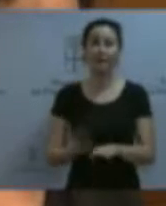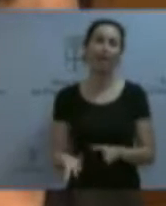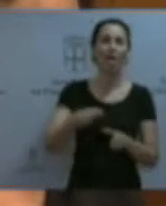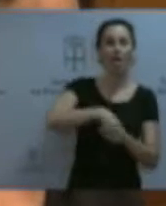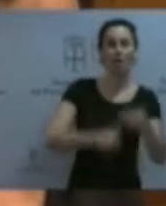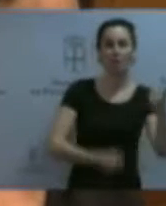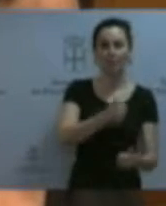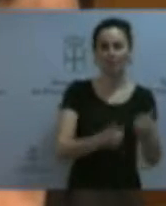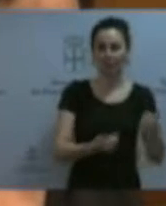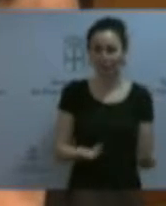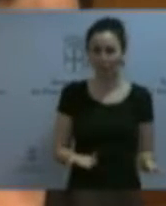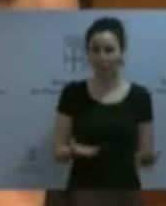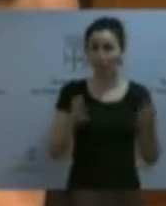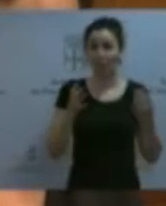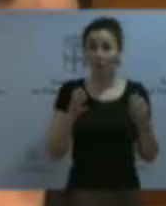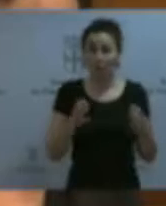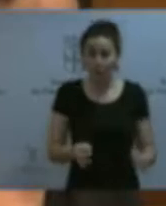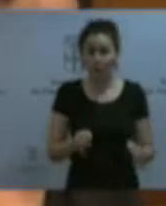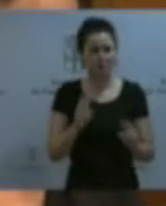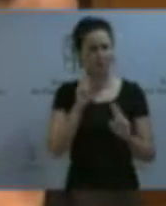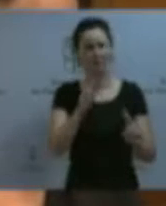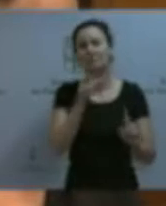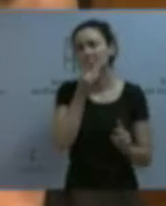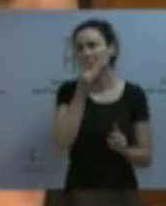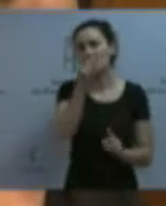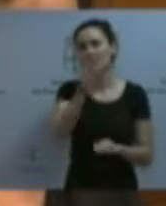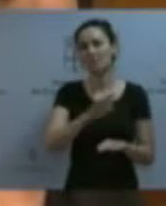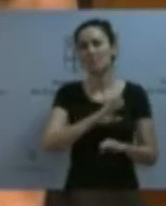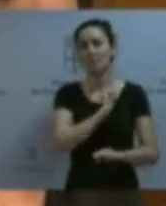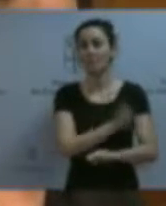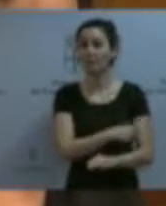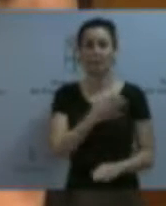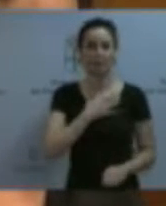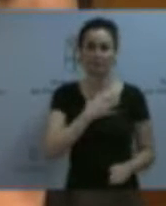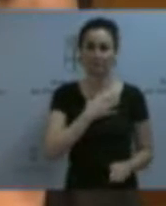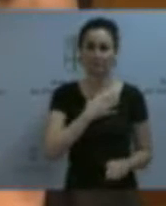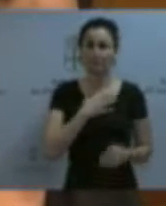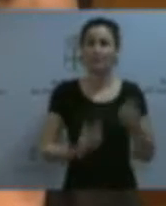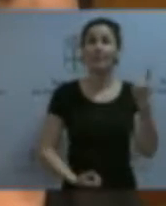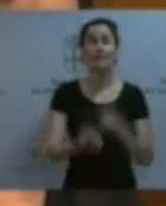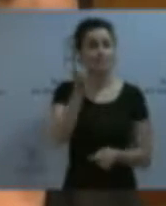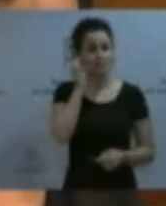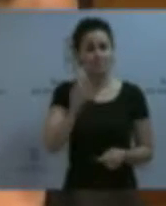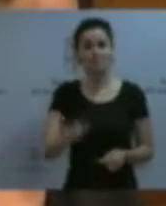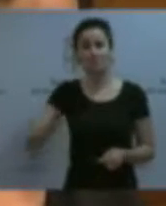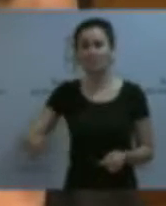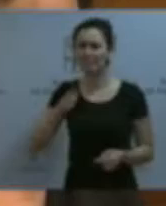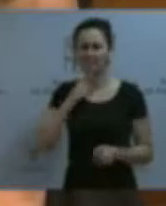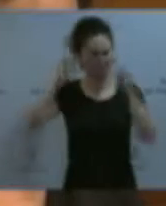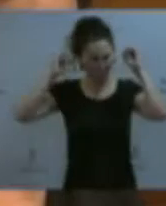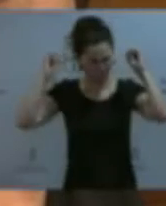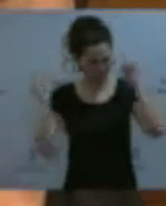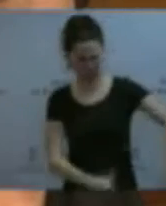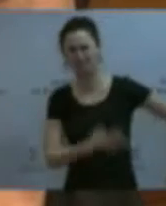que no roza, supone una vergüenza para nuestro deporte. Algunas mujeres renunciaron a remarla durante